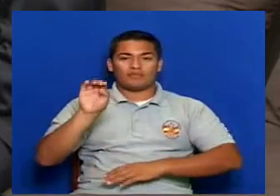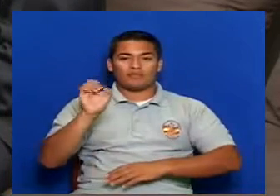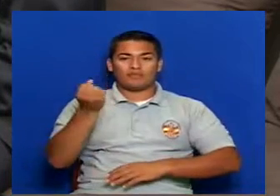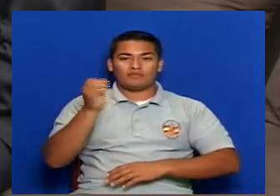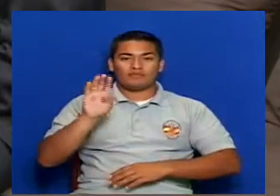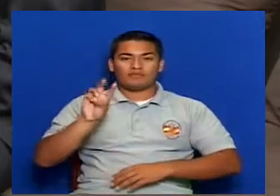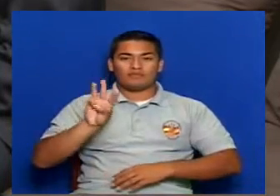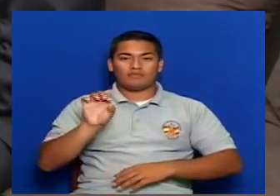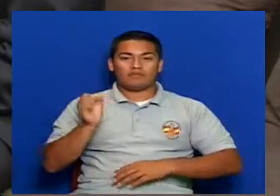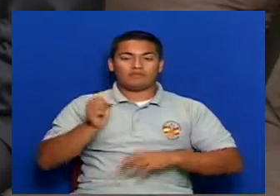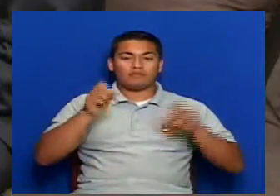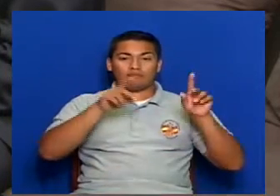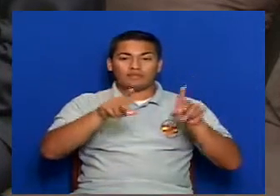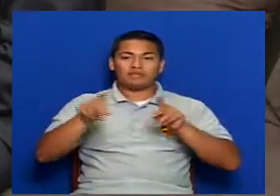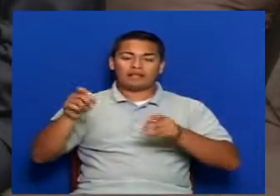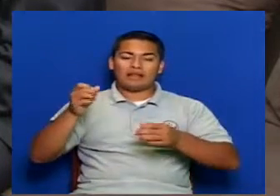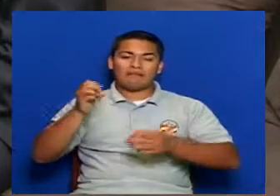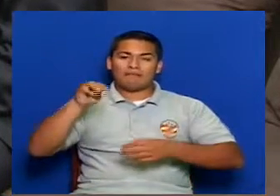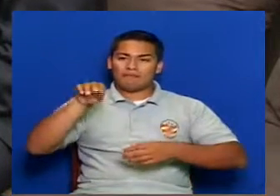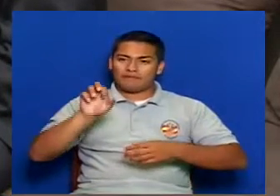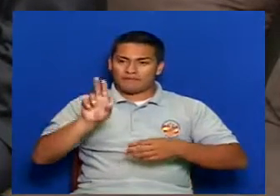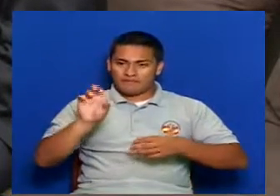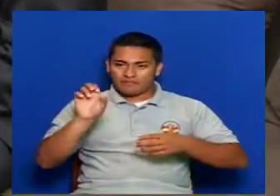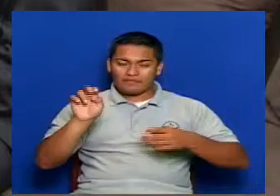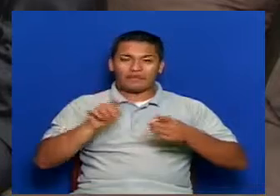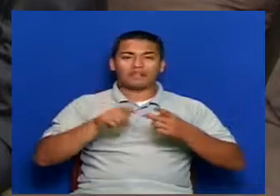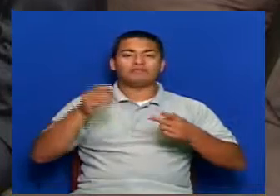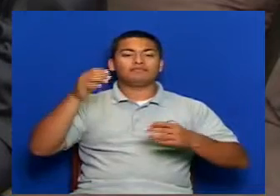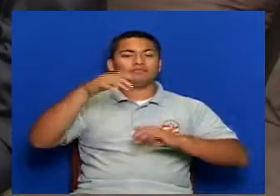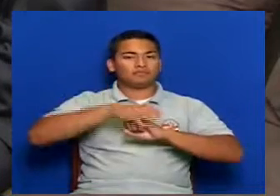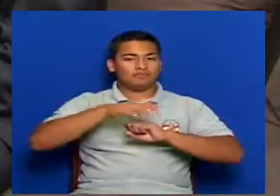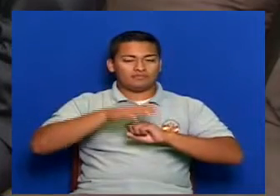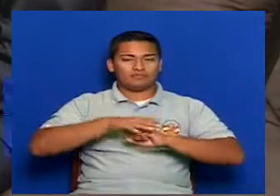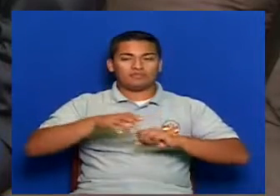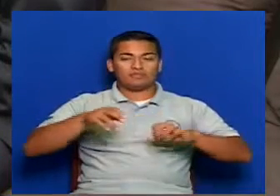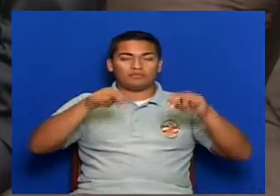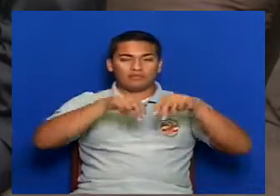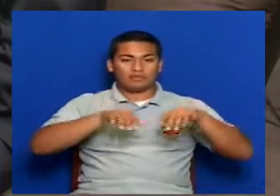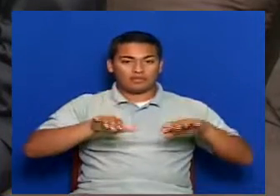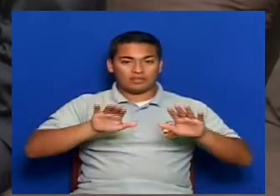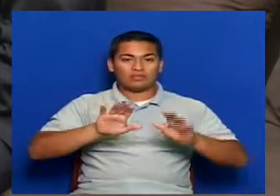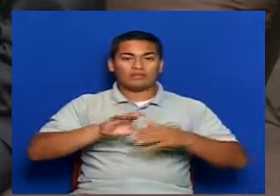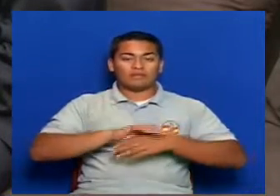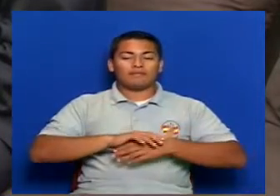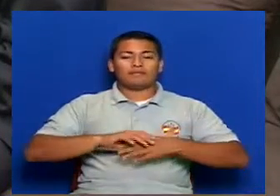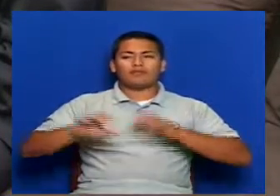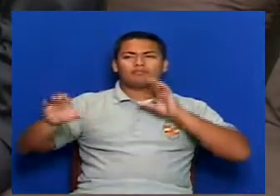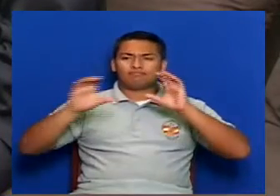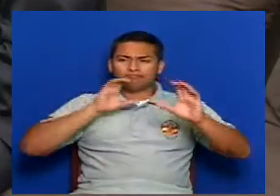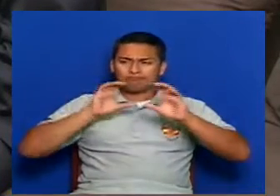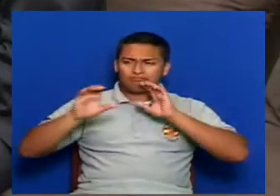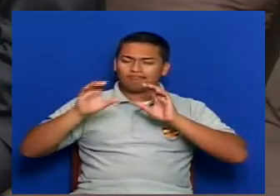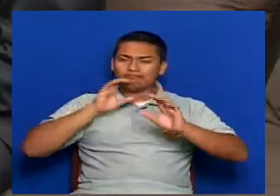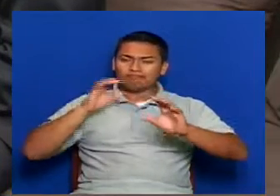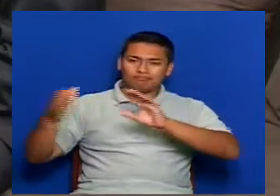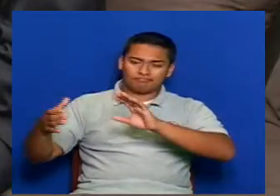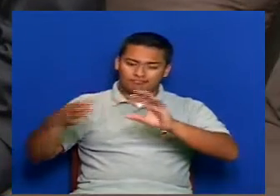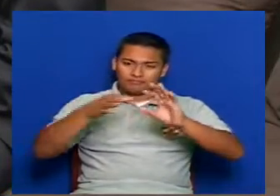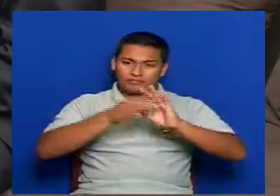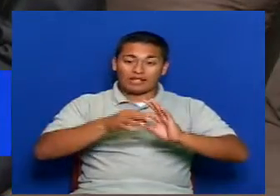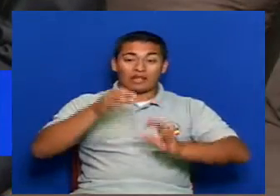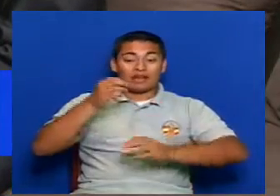conjunto con autoridades de marina en conjunto con una comisión del medio ambiente tenemos una comunicación fluida y ha habido en los últimos